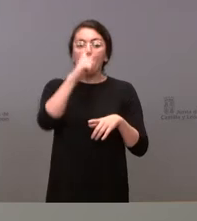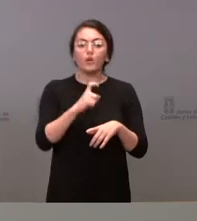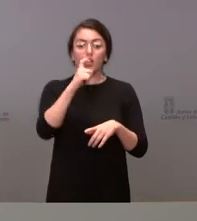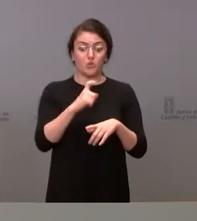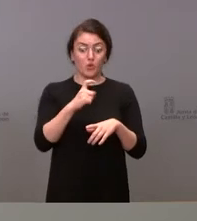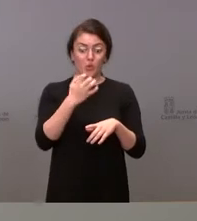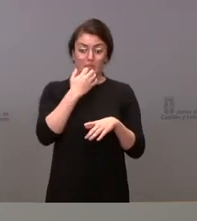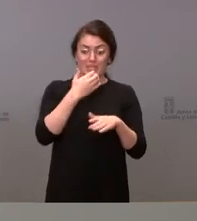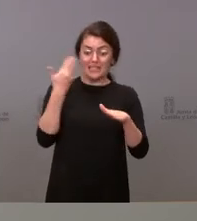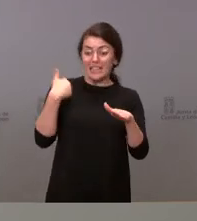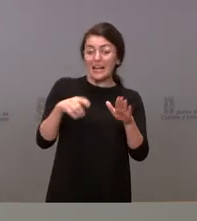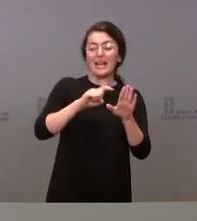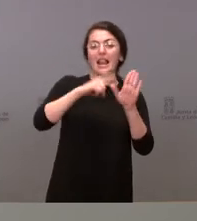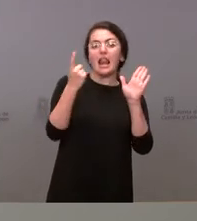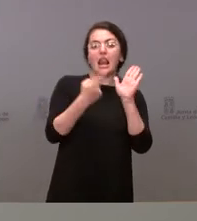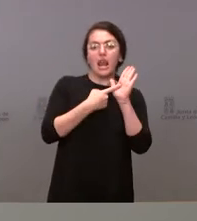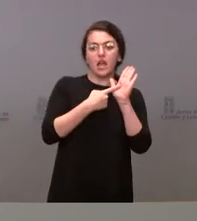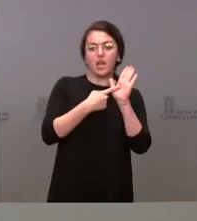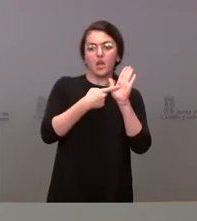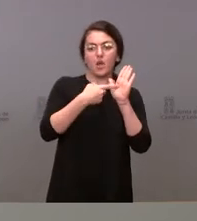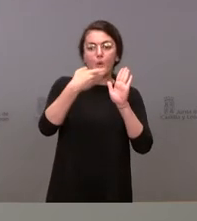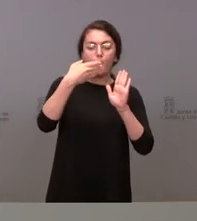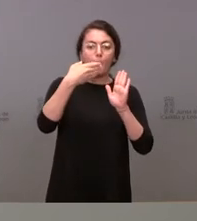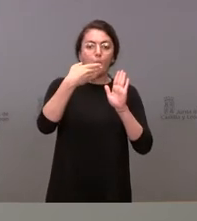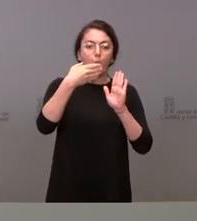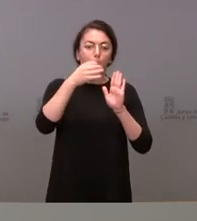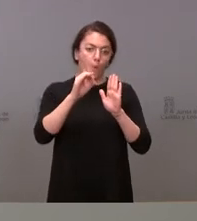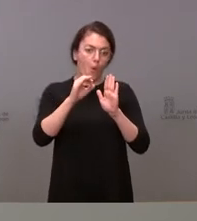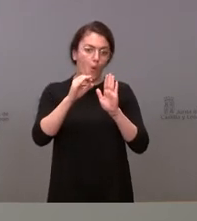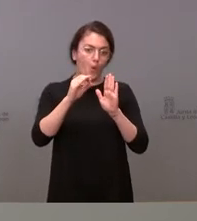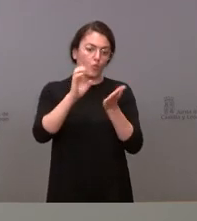desde la publicación de la ley en el Boletín Oficial de la Comunidad Autónoma.